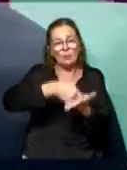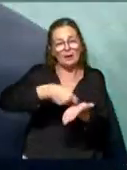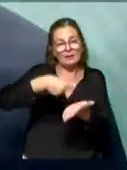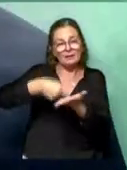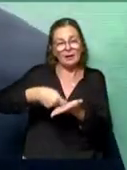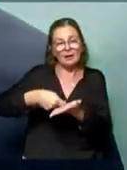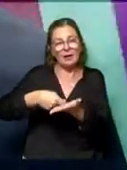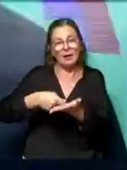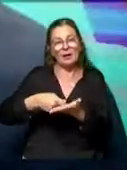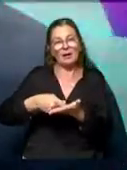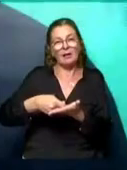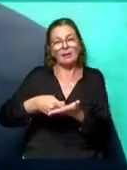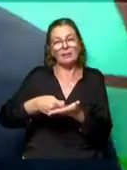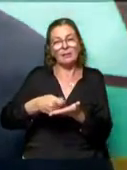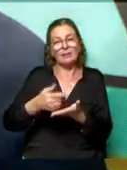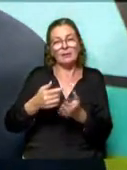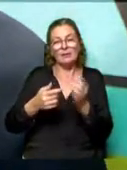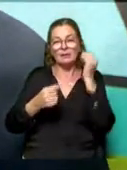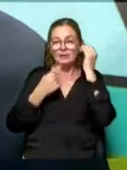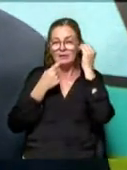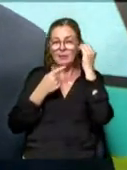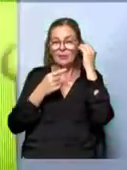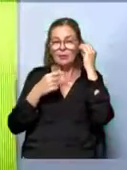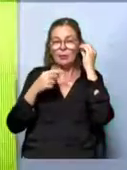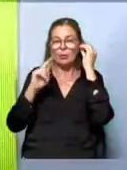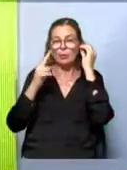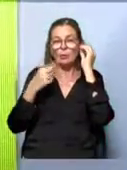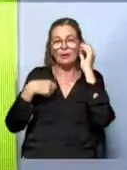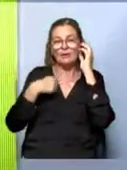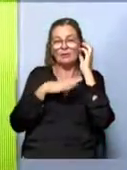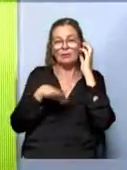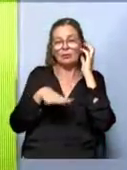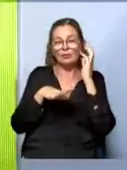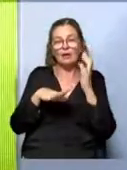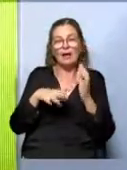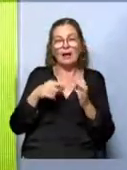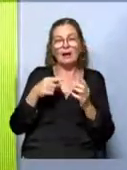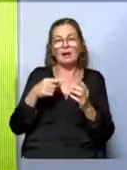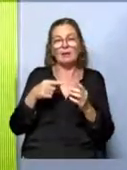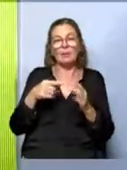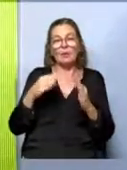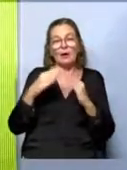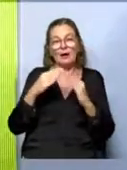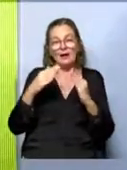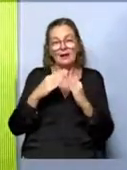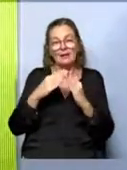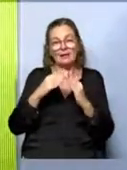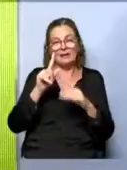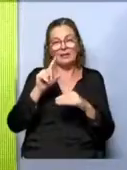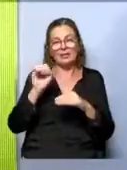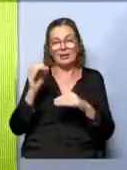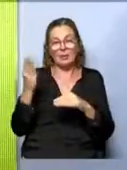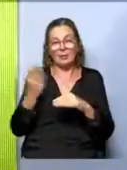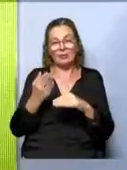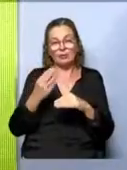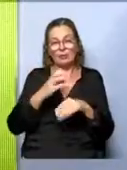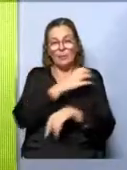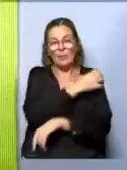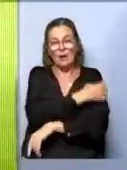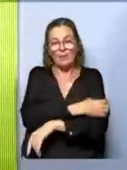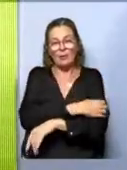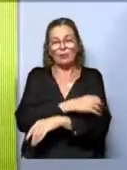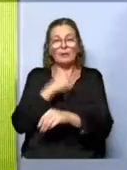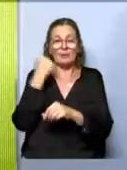muy moderadas. Para las, digamos, tarjetas de Uruguay Social, para los que está apuntada como a los hogares que están en el 10% más pobre, ahí son un poco más